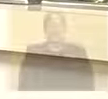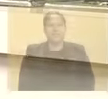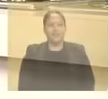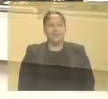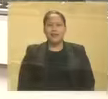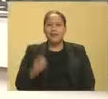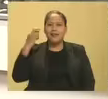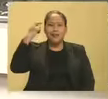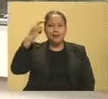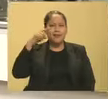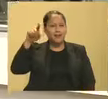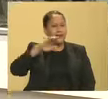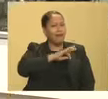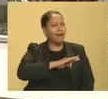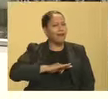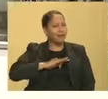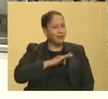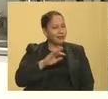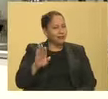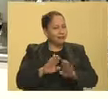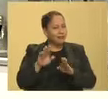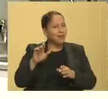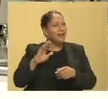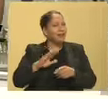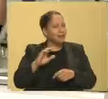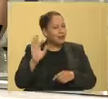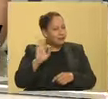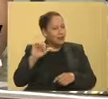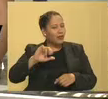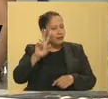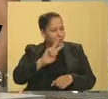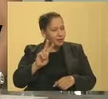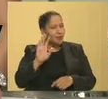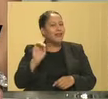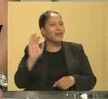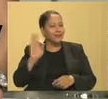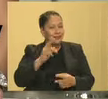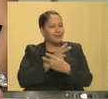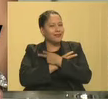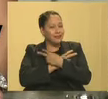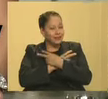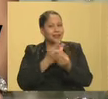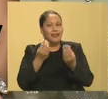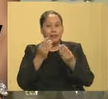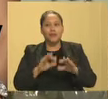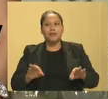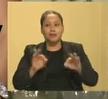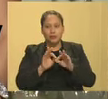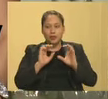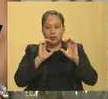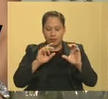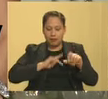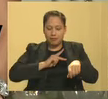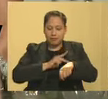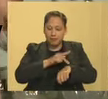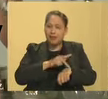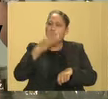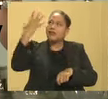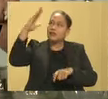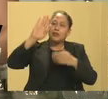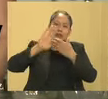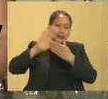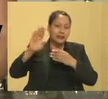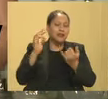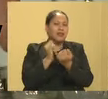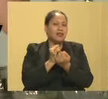anda muy feliz y animoso el día de hoy. Será porque es viernes y son vacaciones, pero es muy importante que cuidemos nuestra piel del sol y